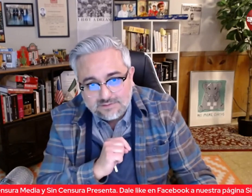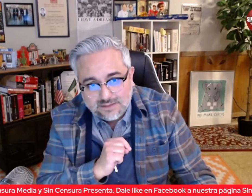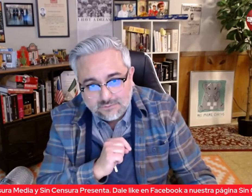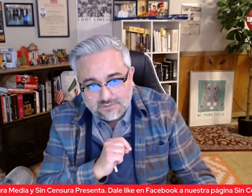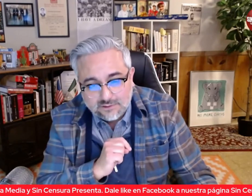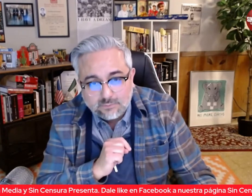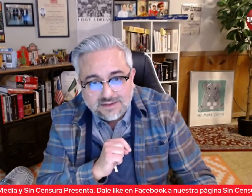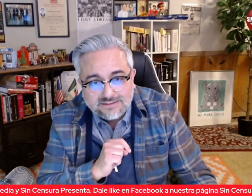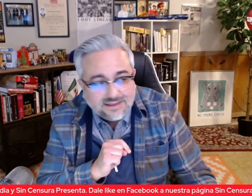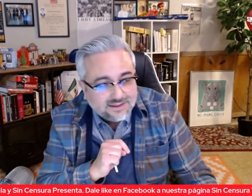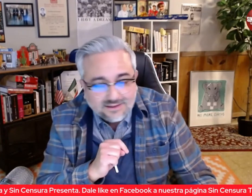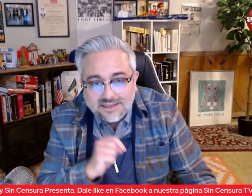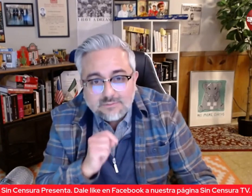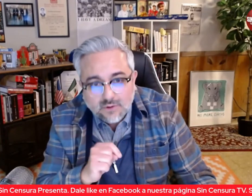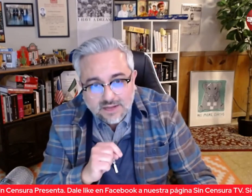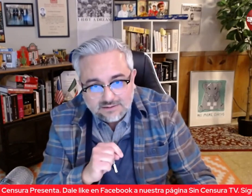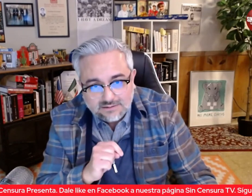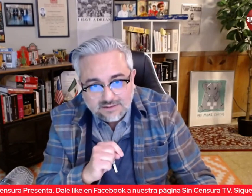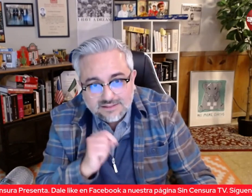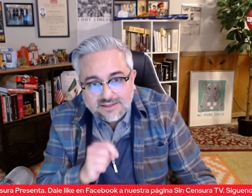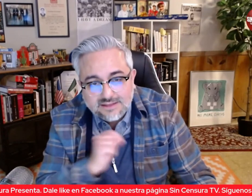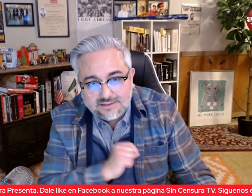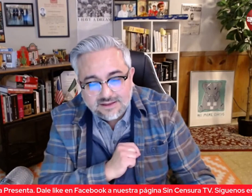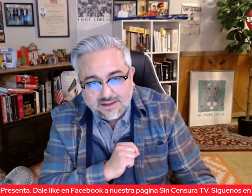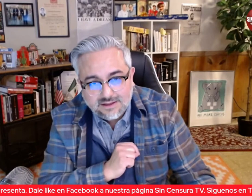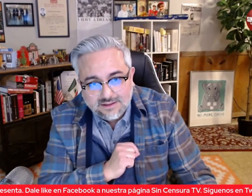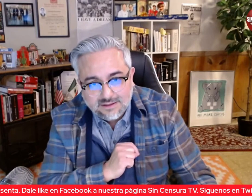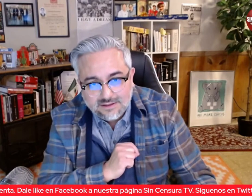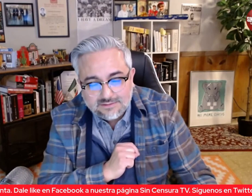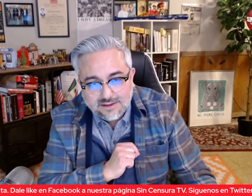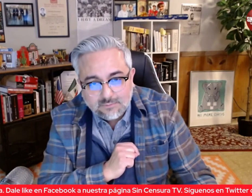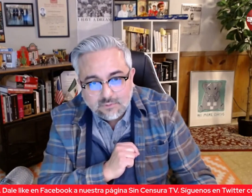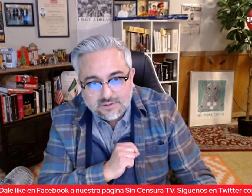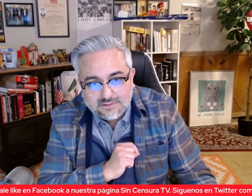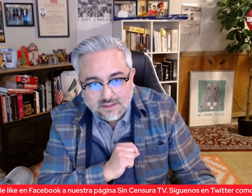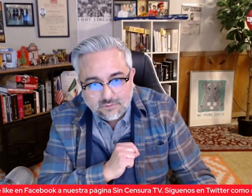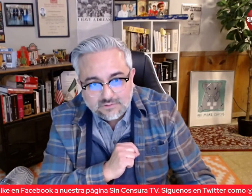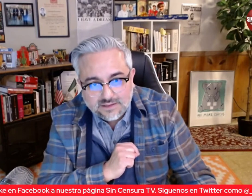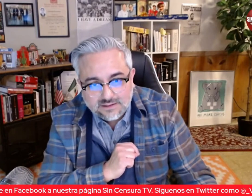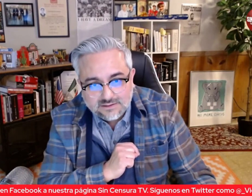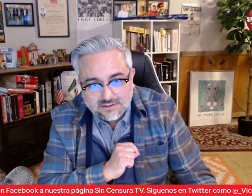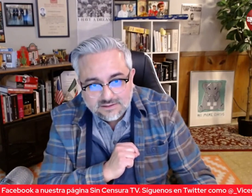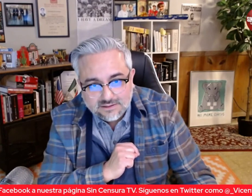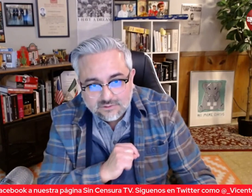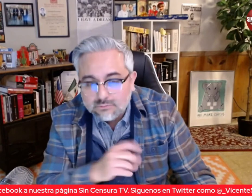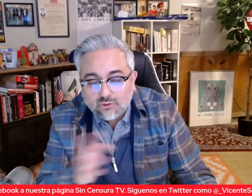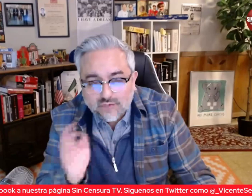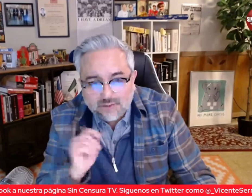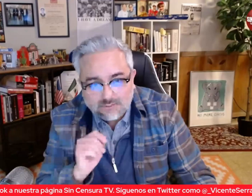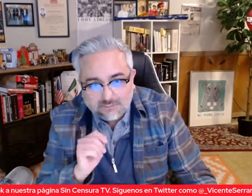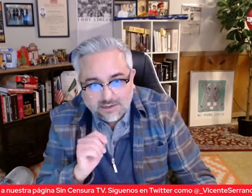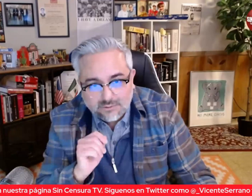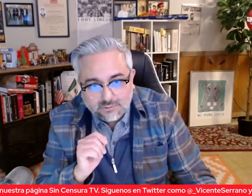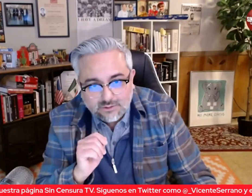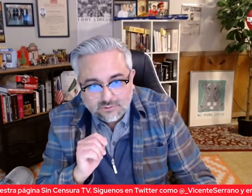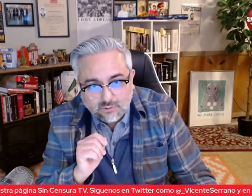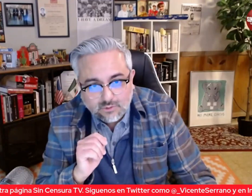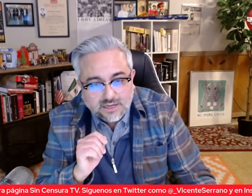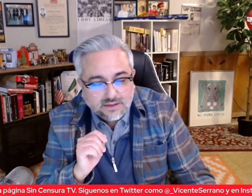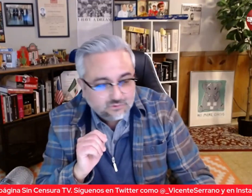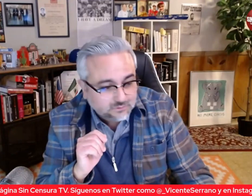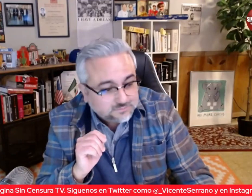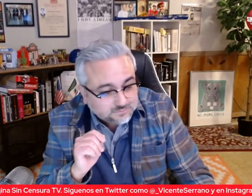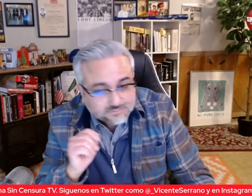vomitamos la publicidad oficial, nos parece inmoral y antiética esa publicidad oficial. Es un bozal para los medios